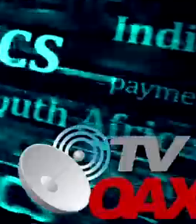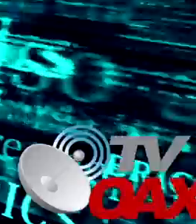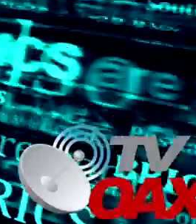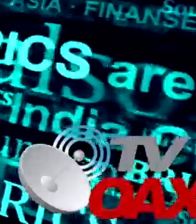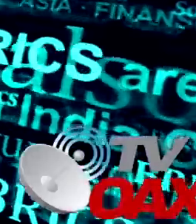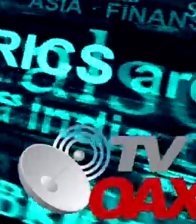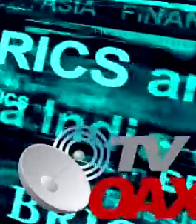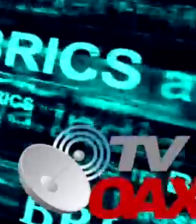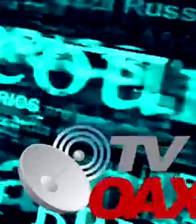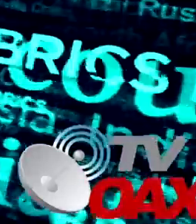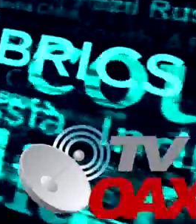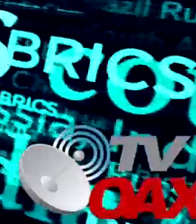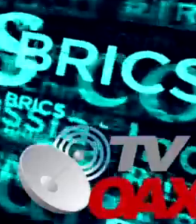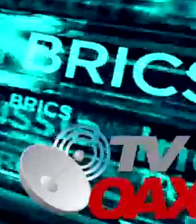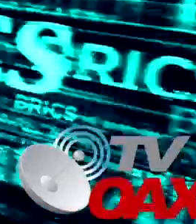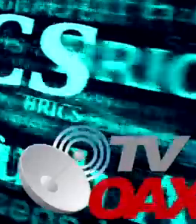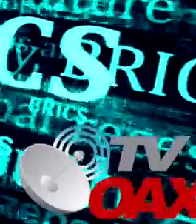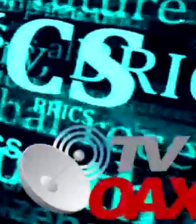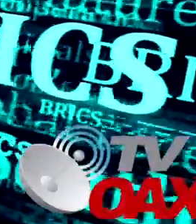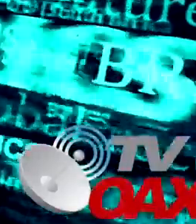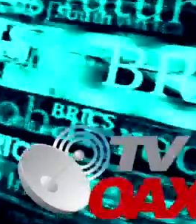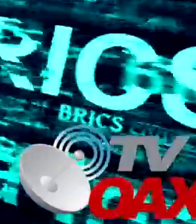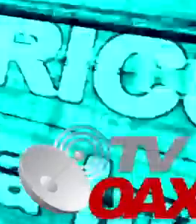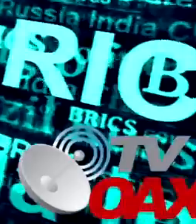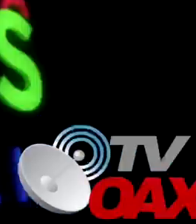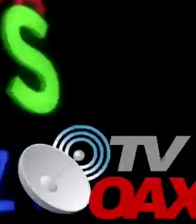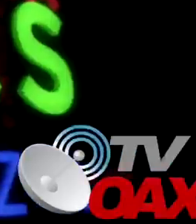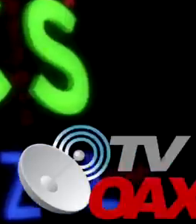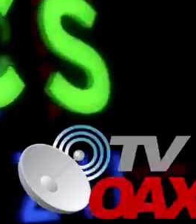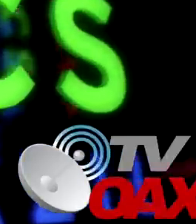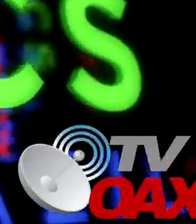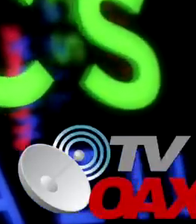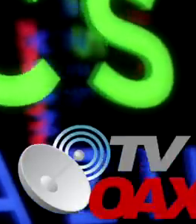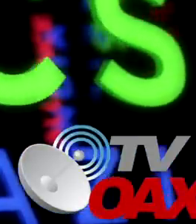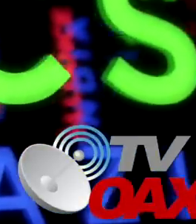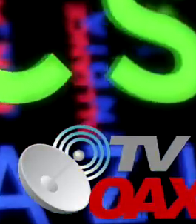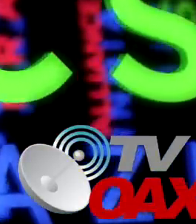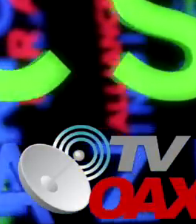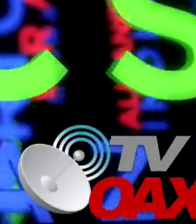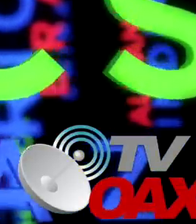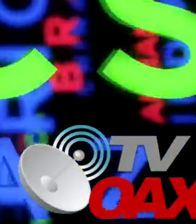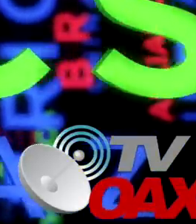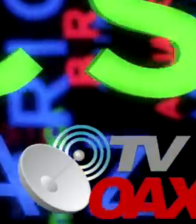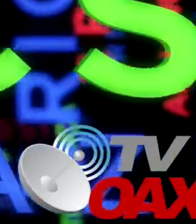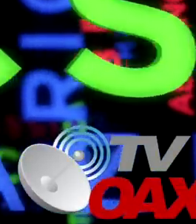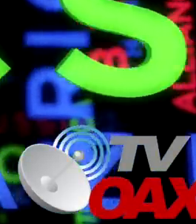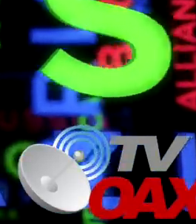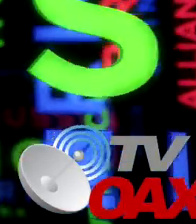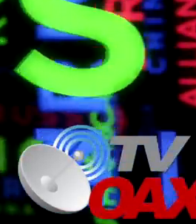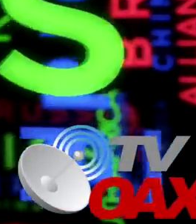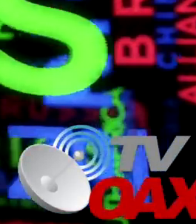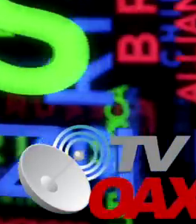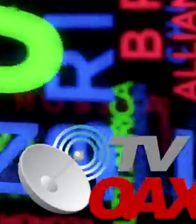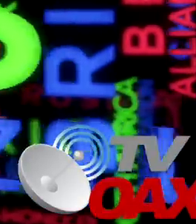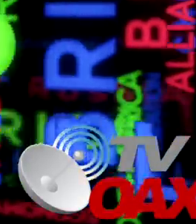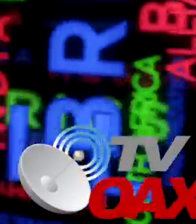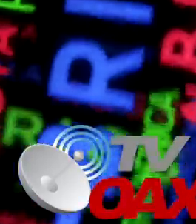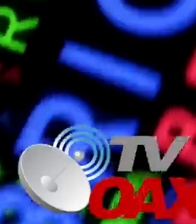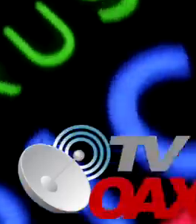Los BRICS o Bloque BRICS es una asociación y grupo económico, político y